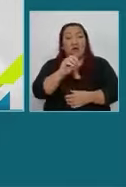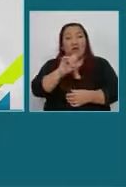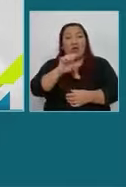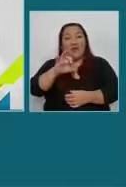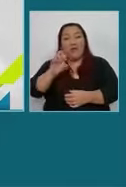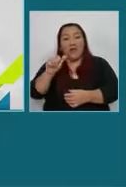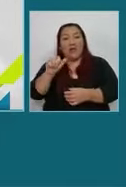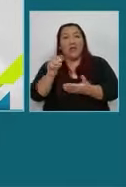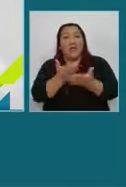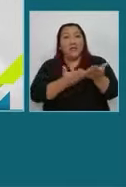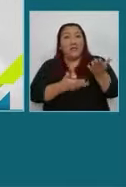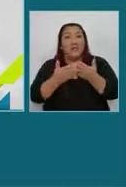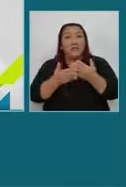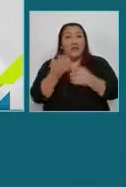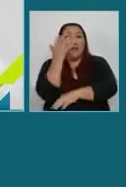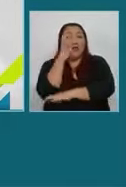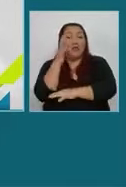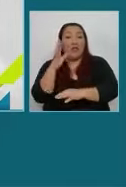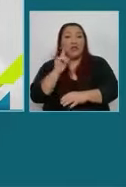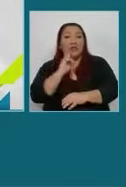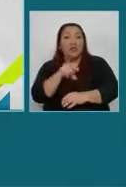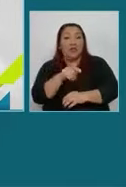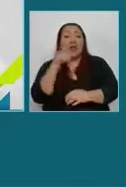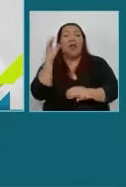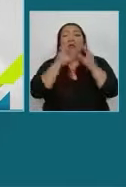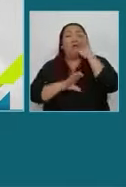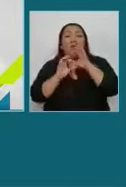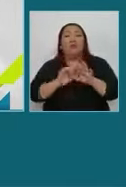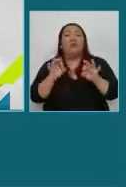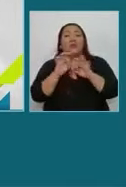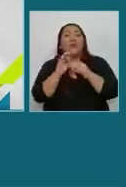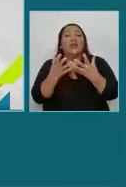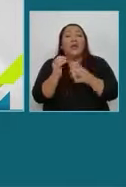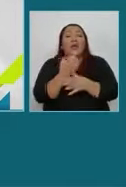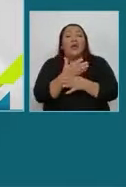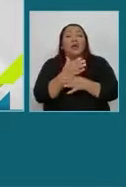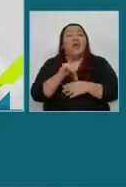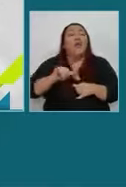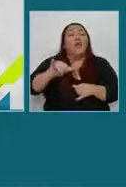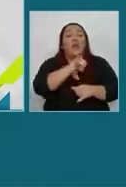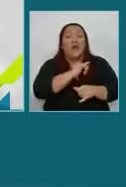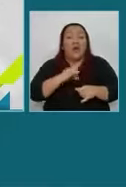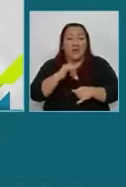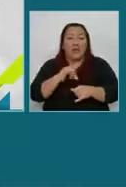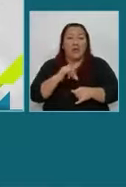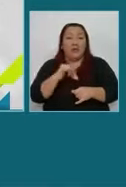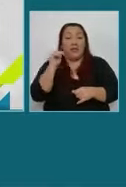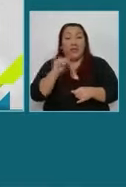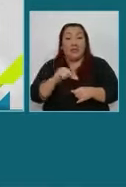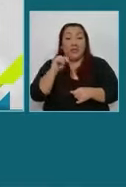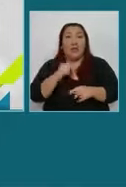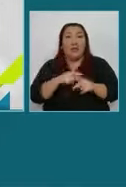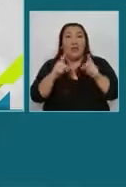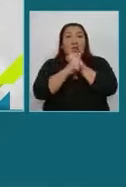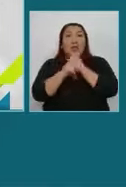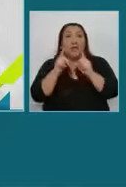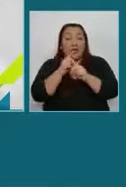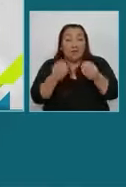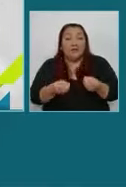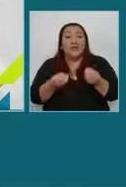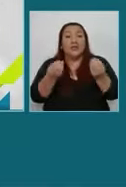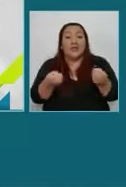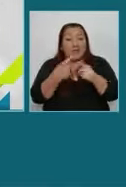y el Servicio Forestal de los Estados Unidos, lo que busca es un beneficio mutuo, en que a través de los intercambios que se vienen dando